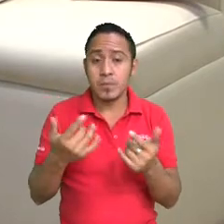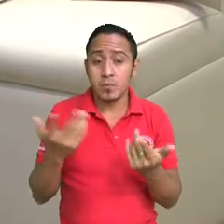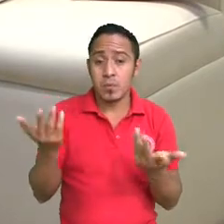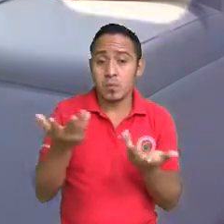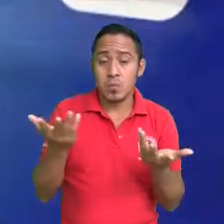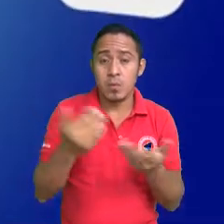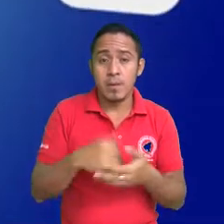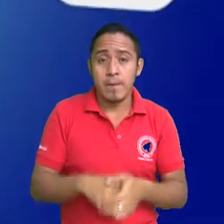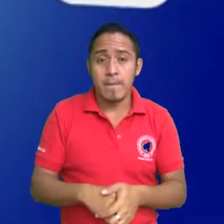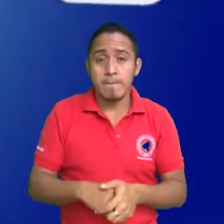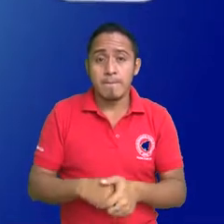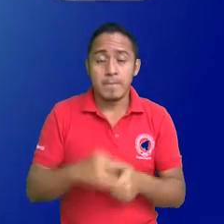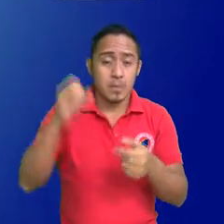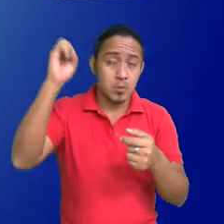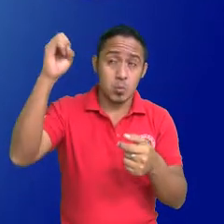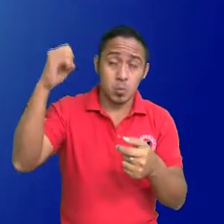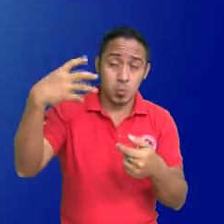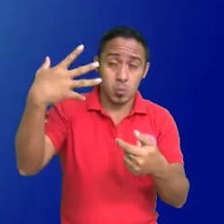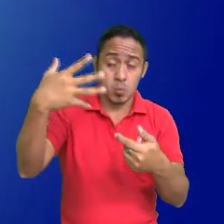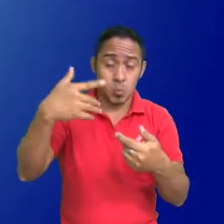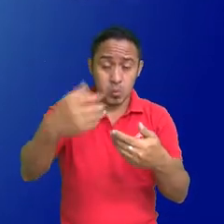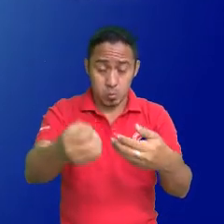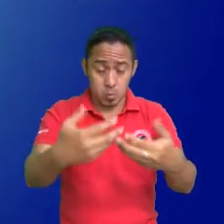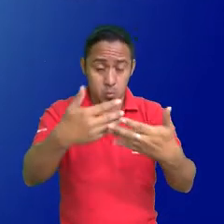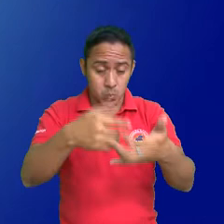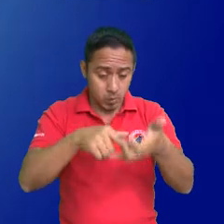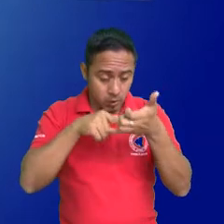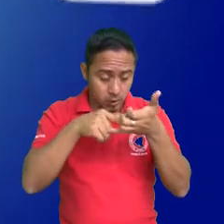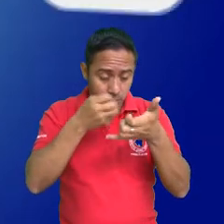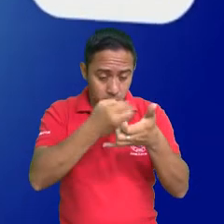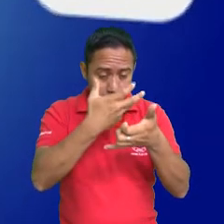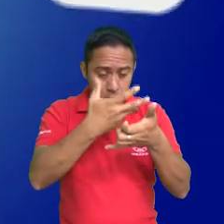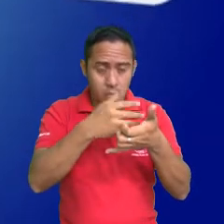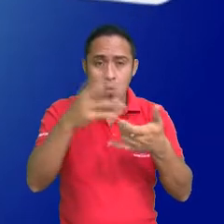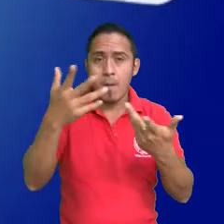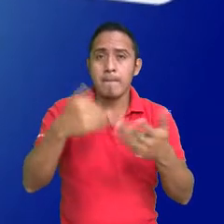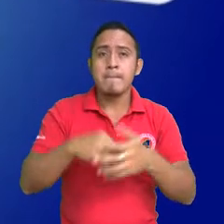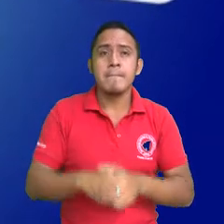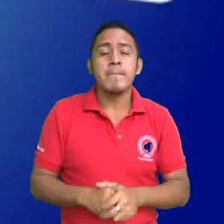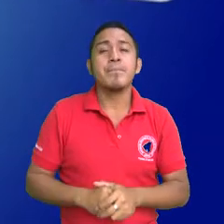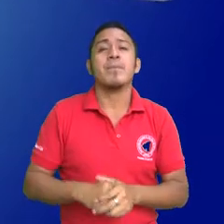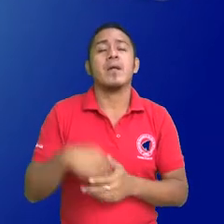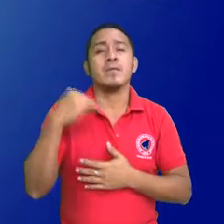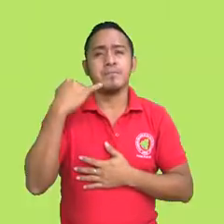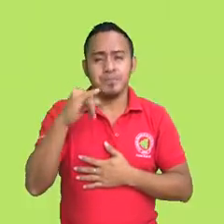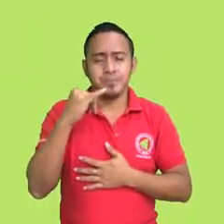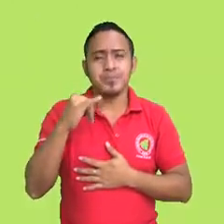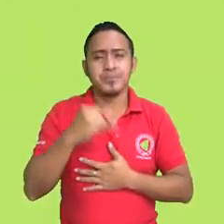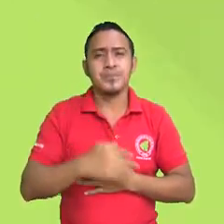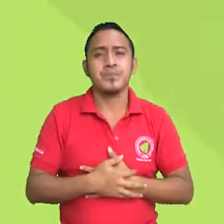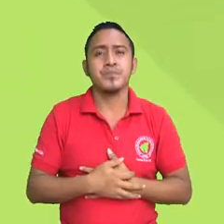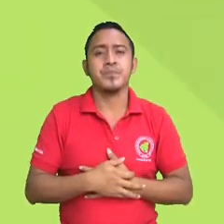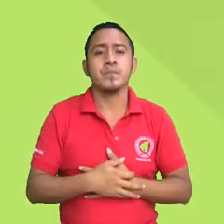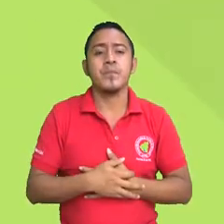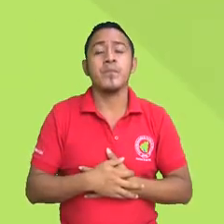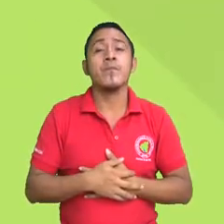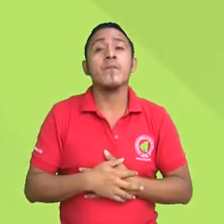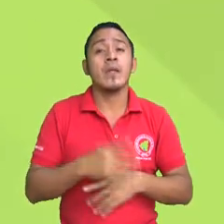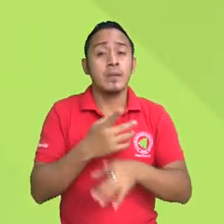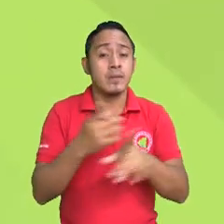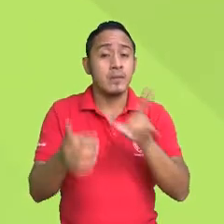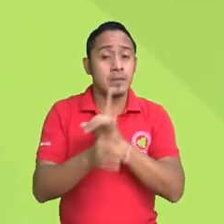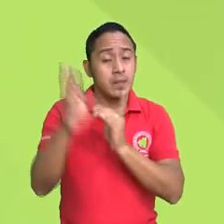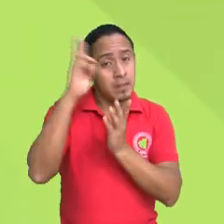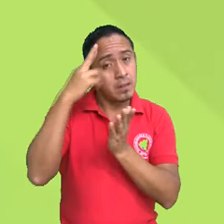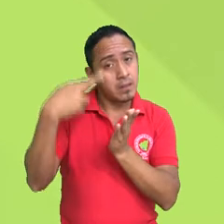expuestas a la luz del televisor o del celular. ¿También hay un número así? Sí, totalmente, Miguel. Tenemos que tomar en cuenta